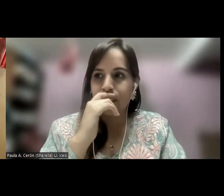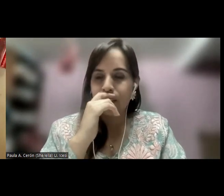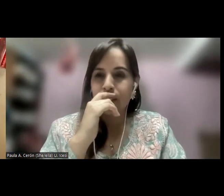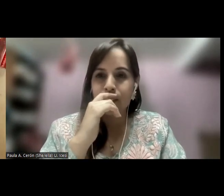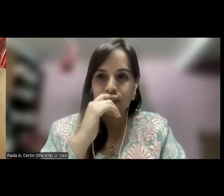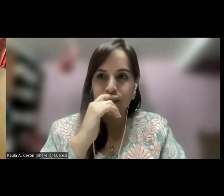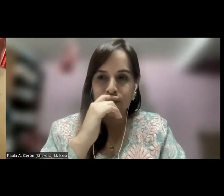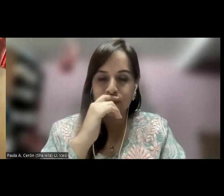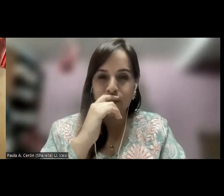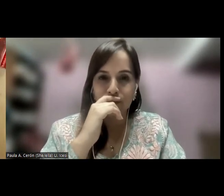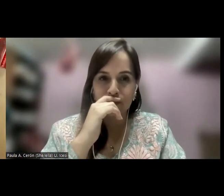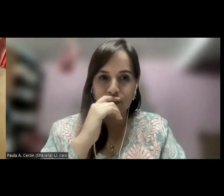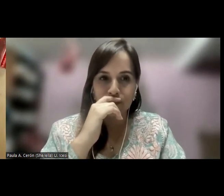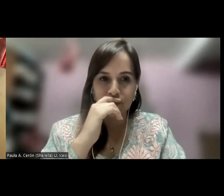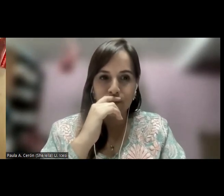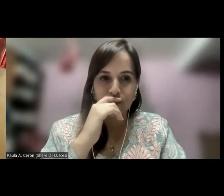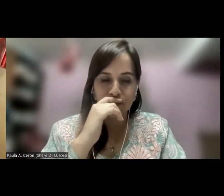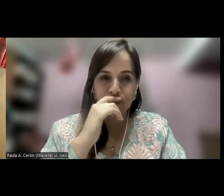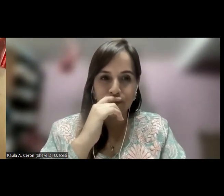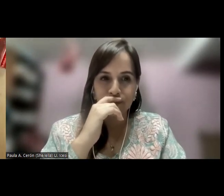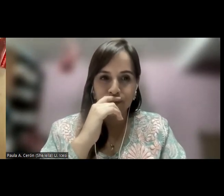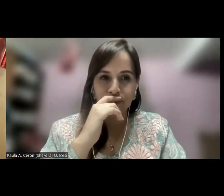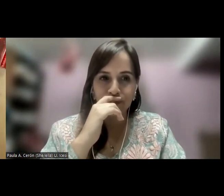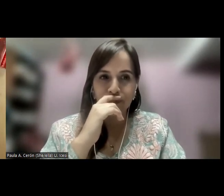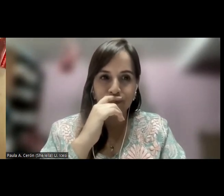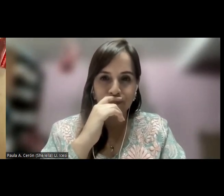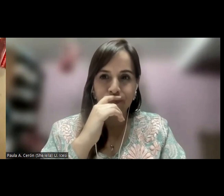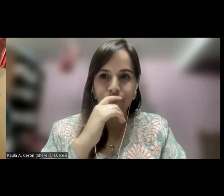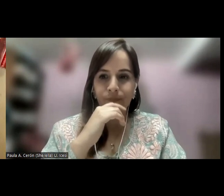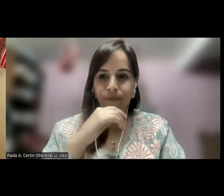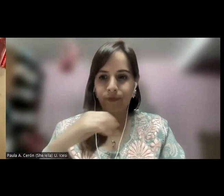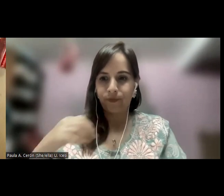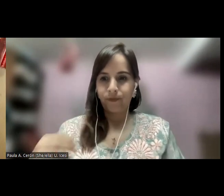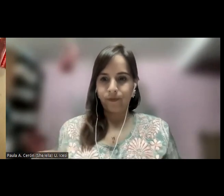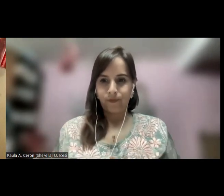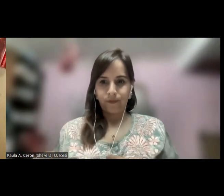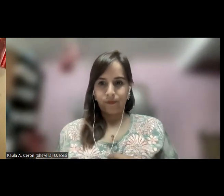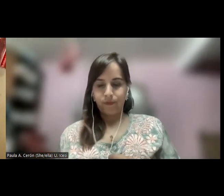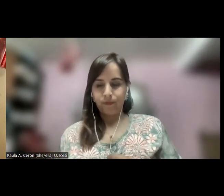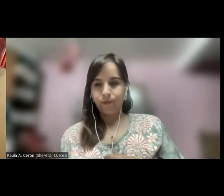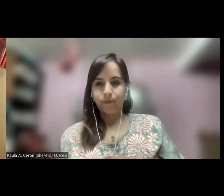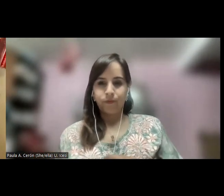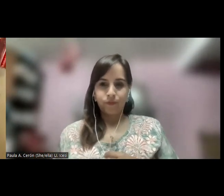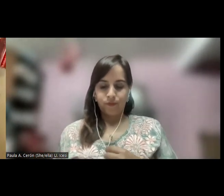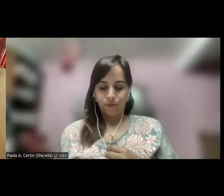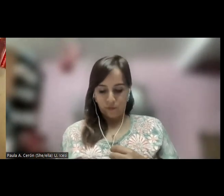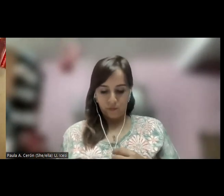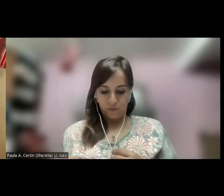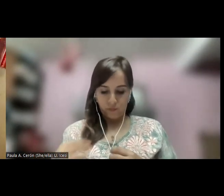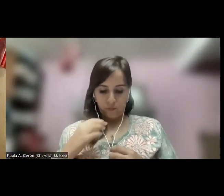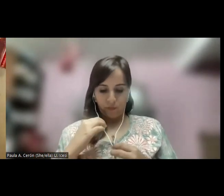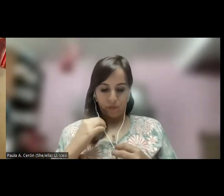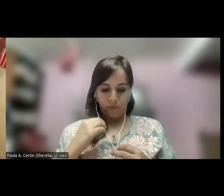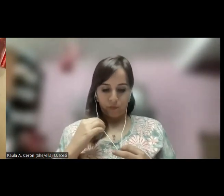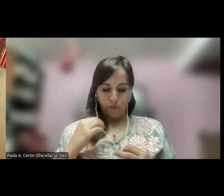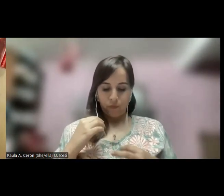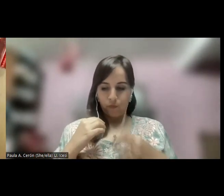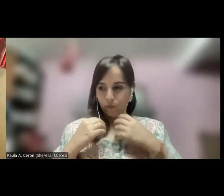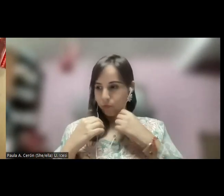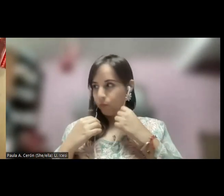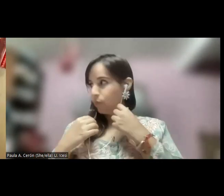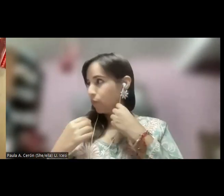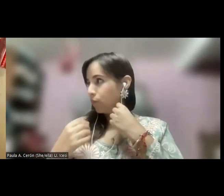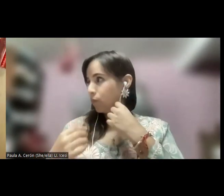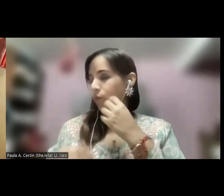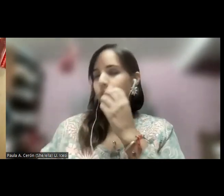discapacidad que eh estaban recibiendo por lo menos una alimentación al día por los